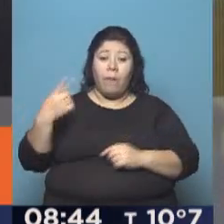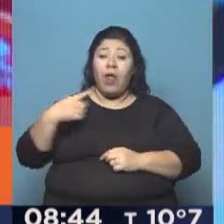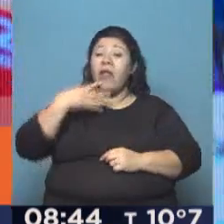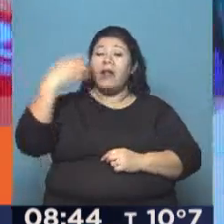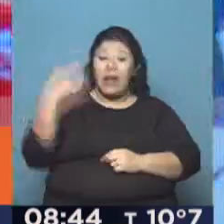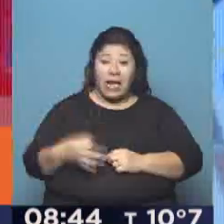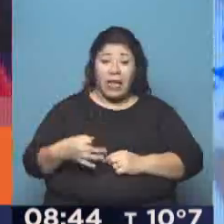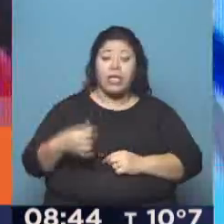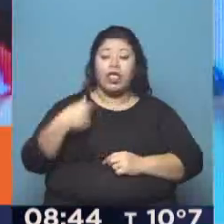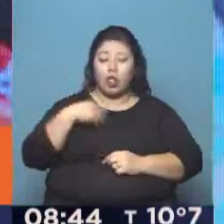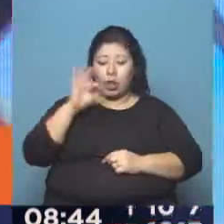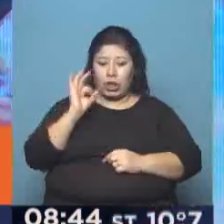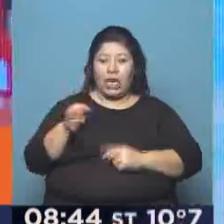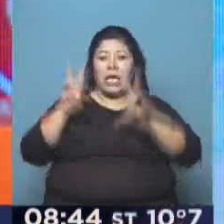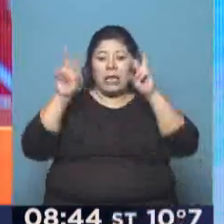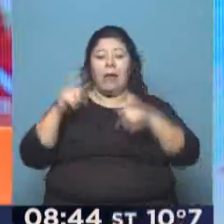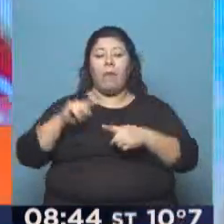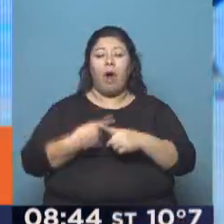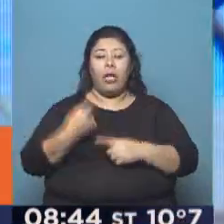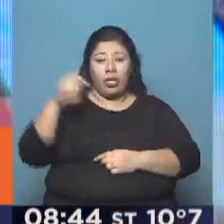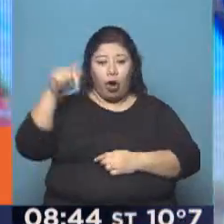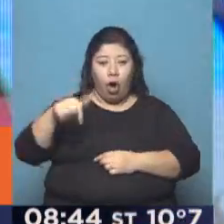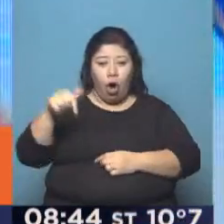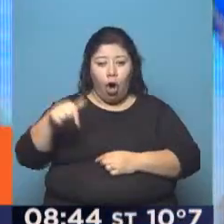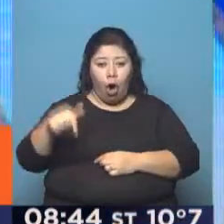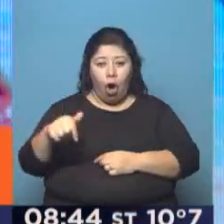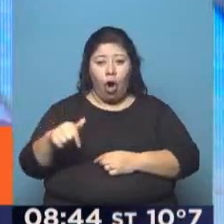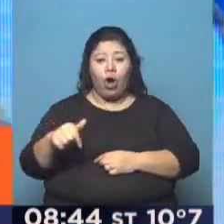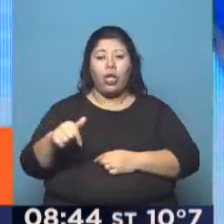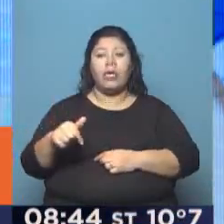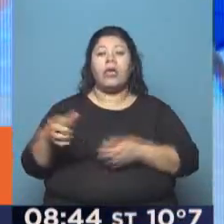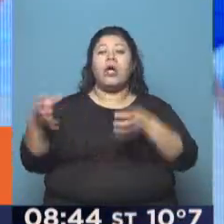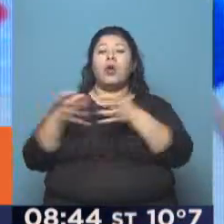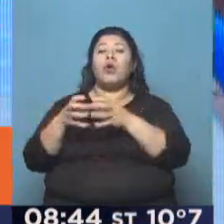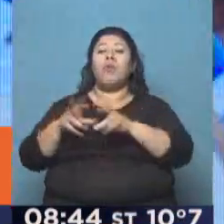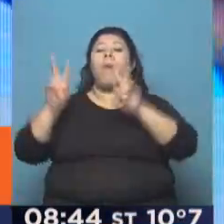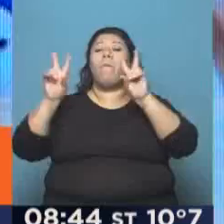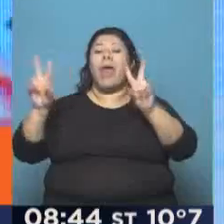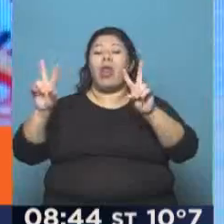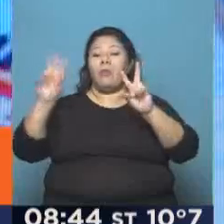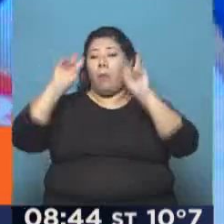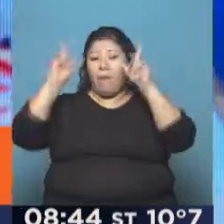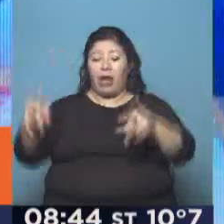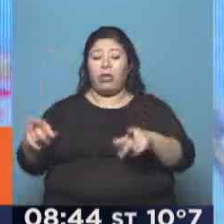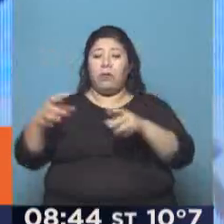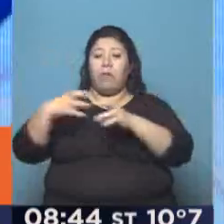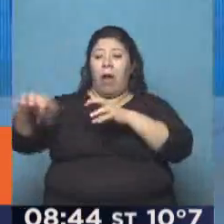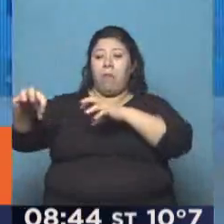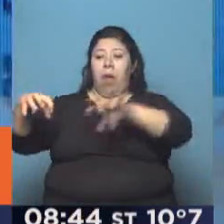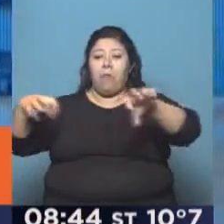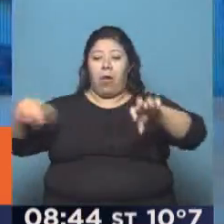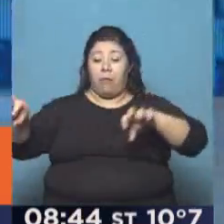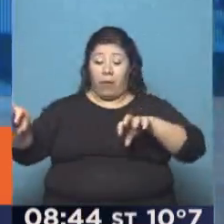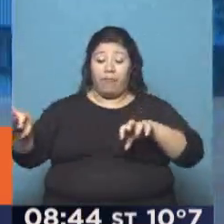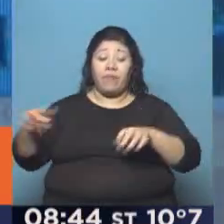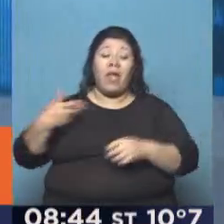Porque yo creo que la cuestión política hoy es si se quiere este desmembramiento que está sufriendo el peronismo pero no es otra cosa que lo que hemos visto